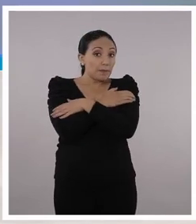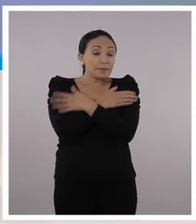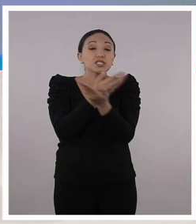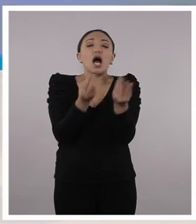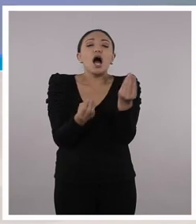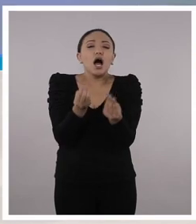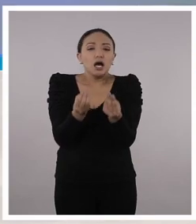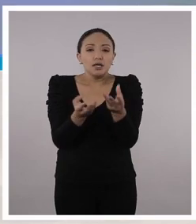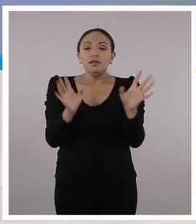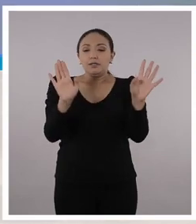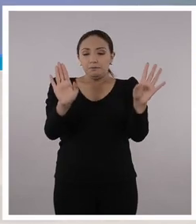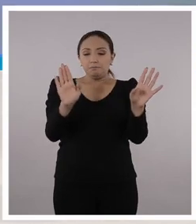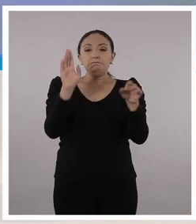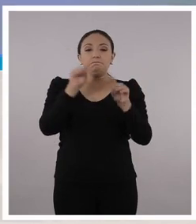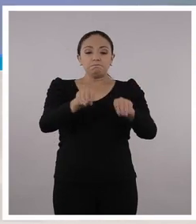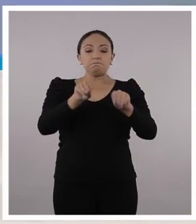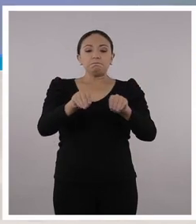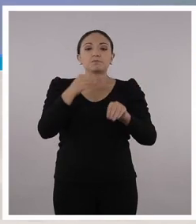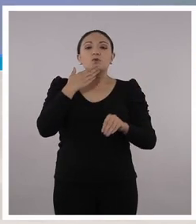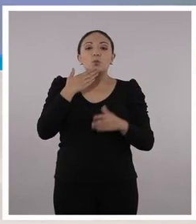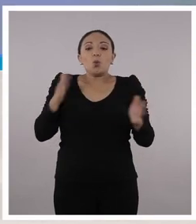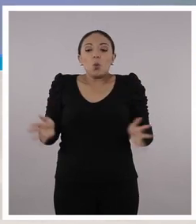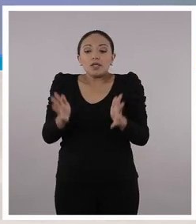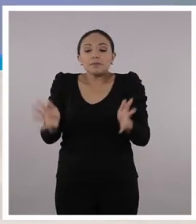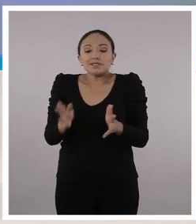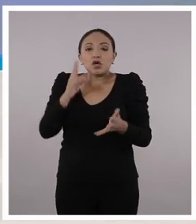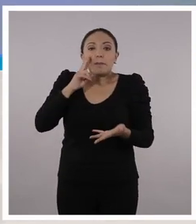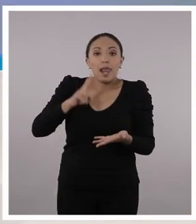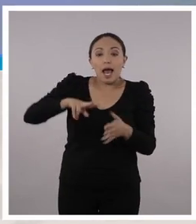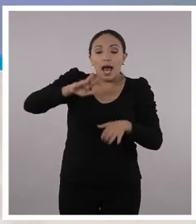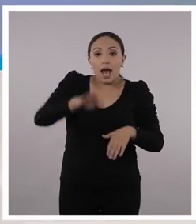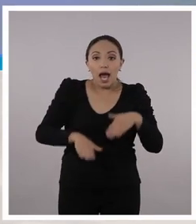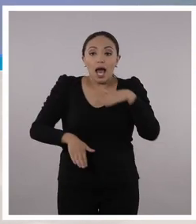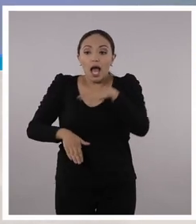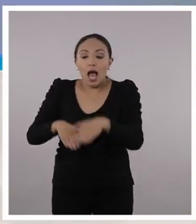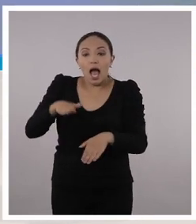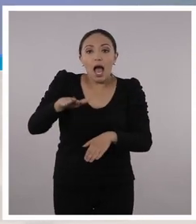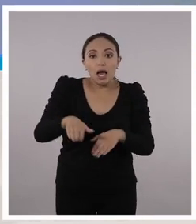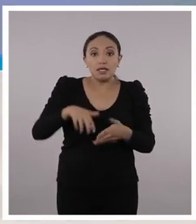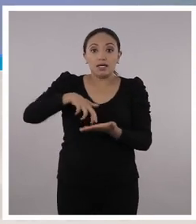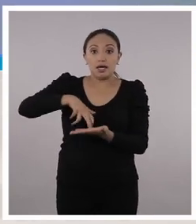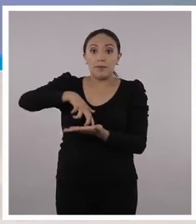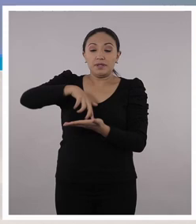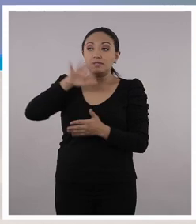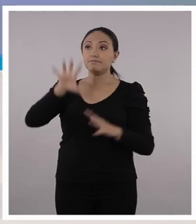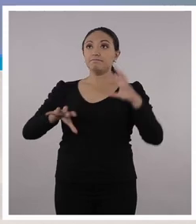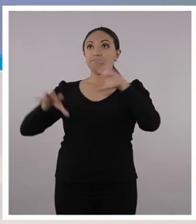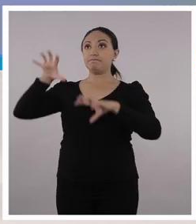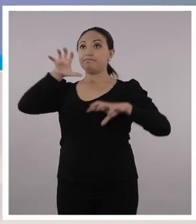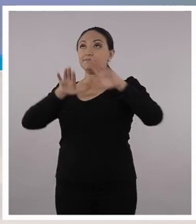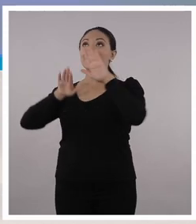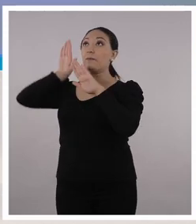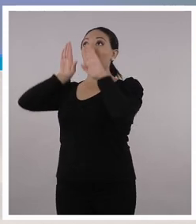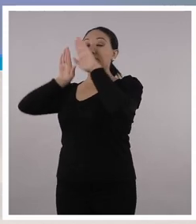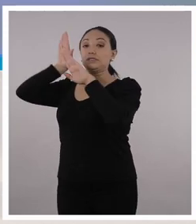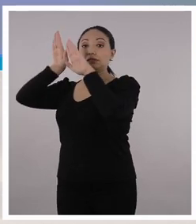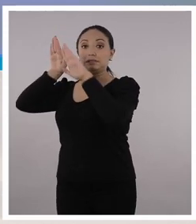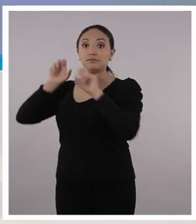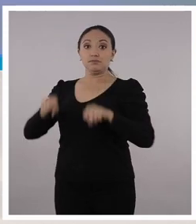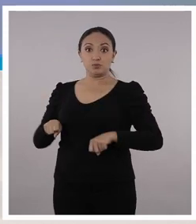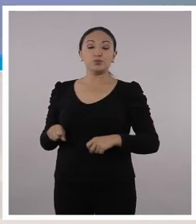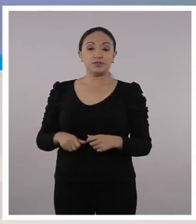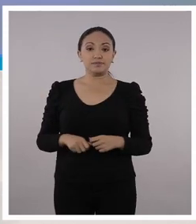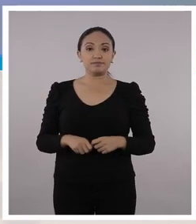bebé, aprendimos algunos tips para un poco empezar a animarlos a dar esos primeros pasos, parándose y apoyándose en algunos muebles de la casa o en la